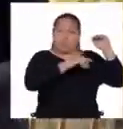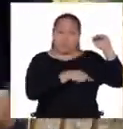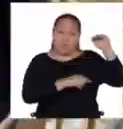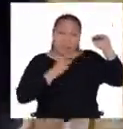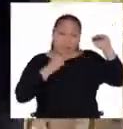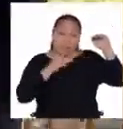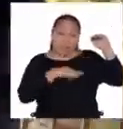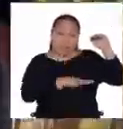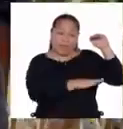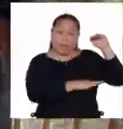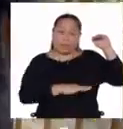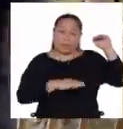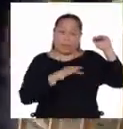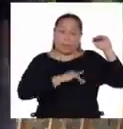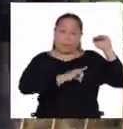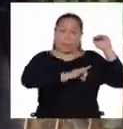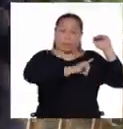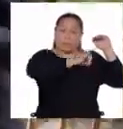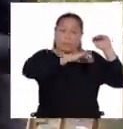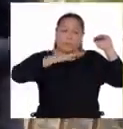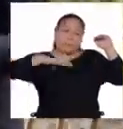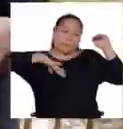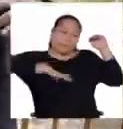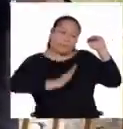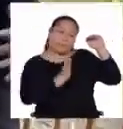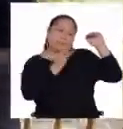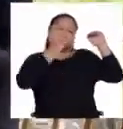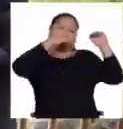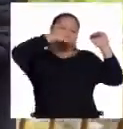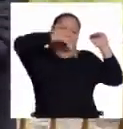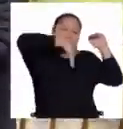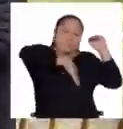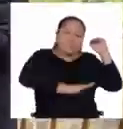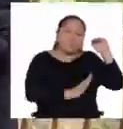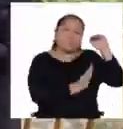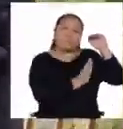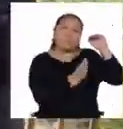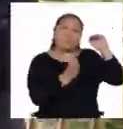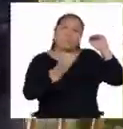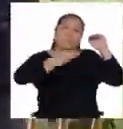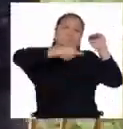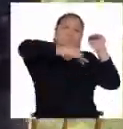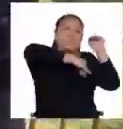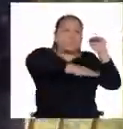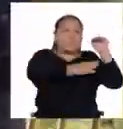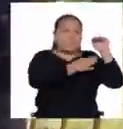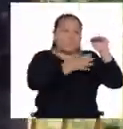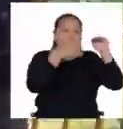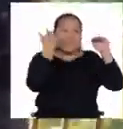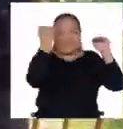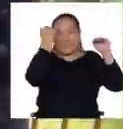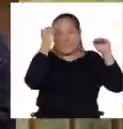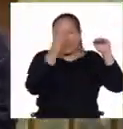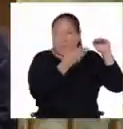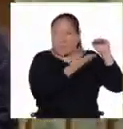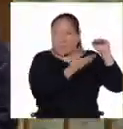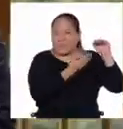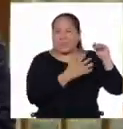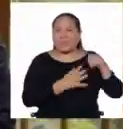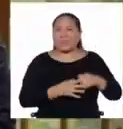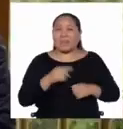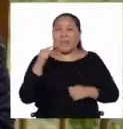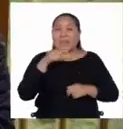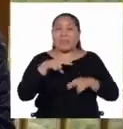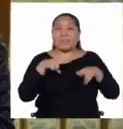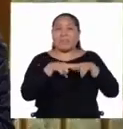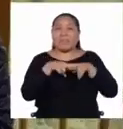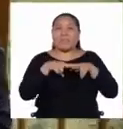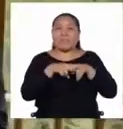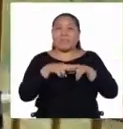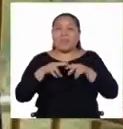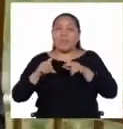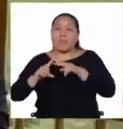mar, con unas subidas, unas bajadas y unas curvas que ya podrán imaginarse. Este ferrocarril parte del puerto de Mollendo,